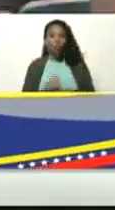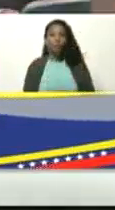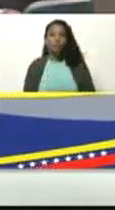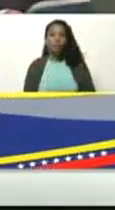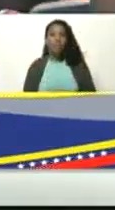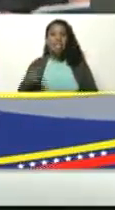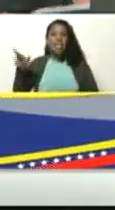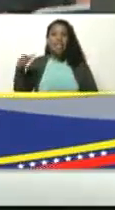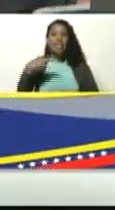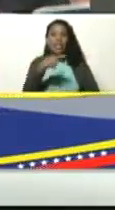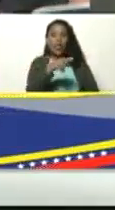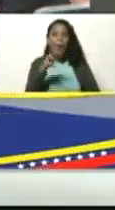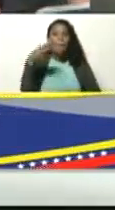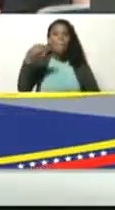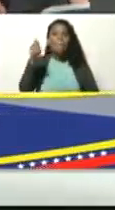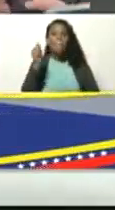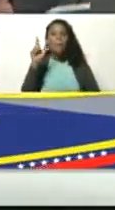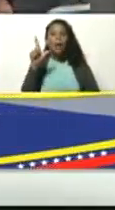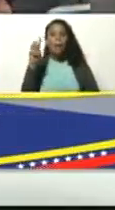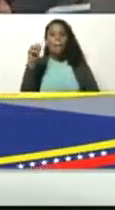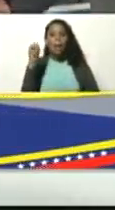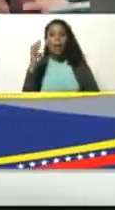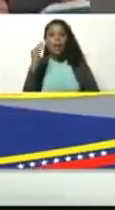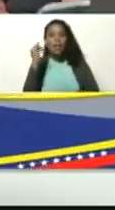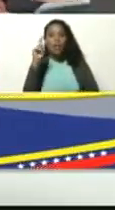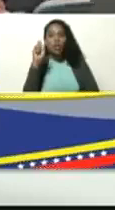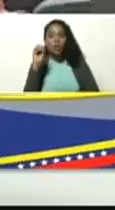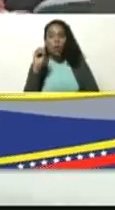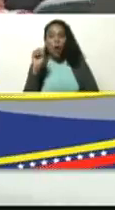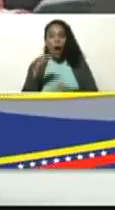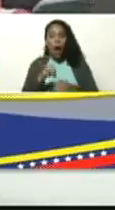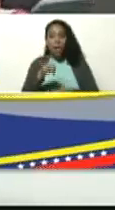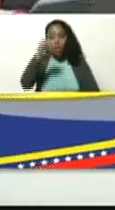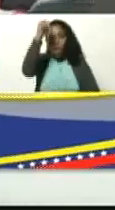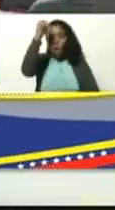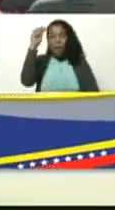del río Palmarito, al norte de Maracay.